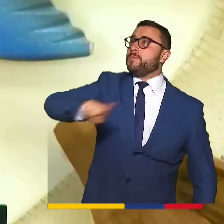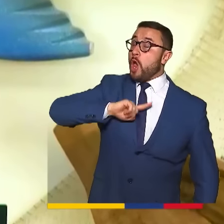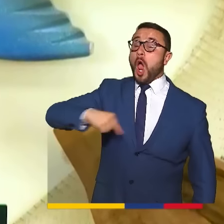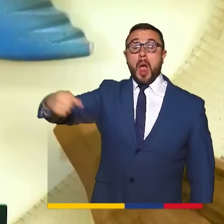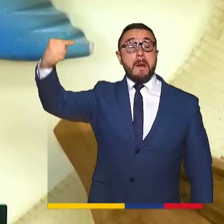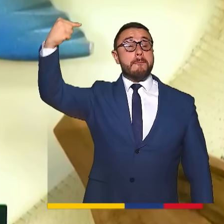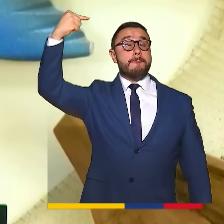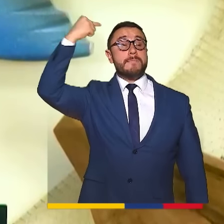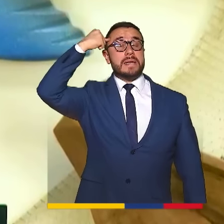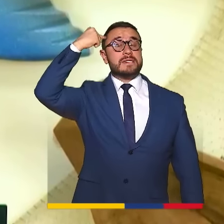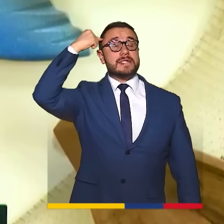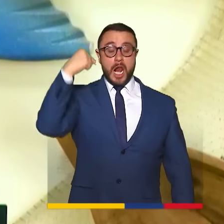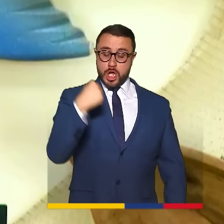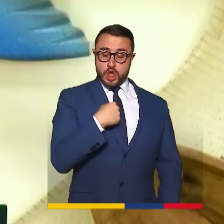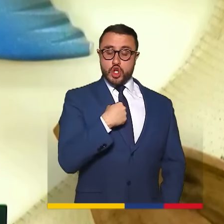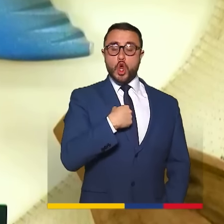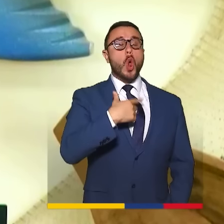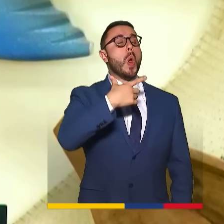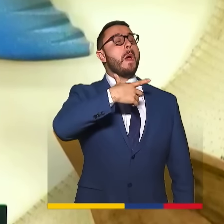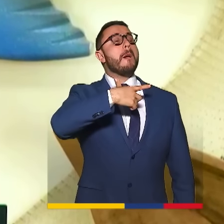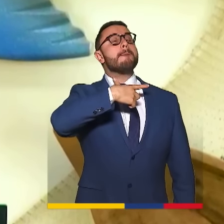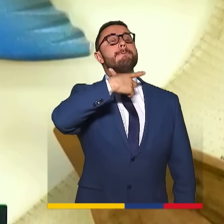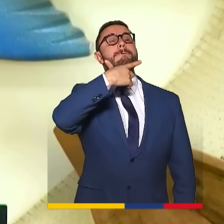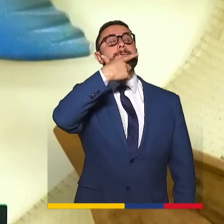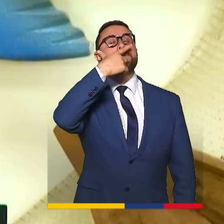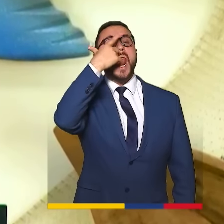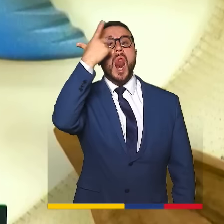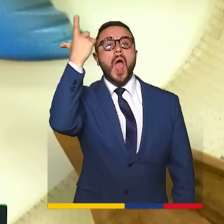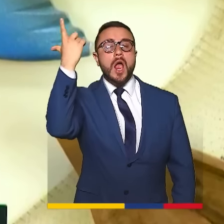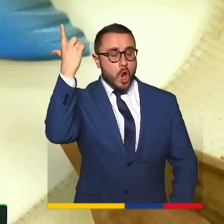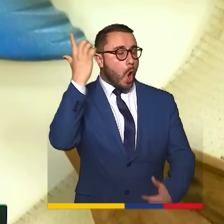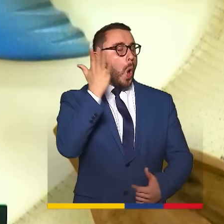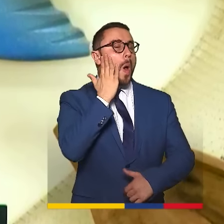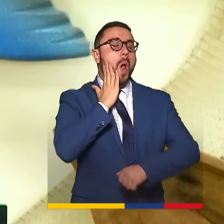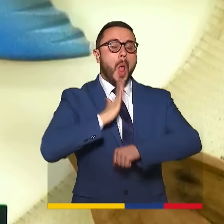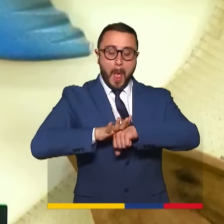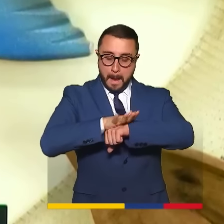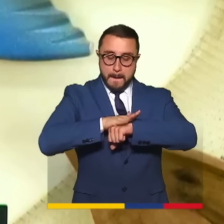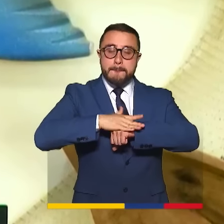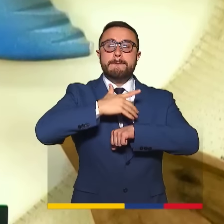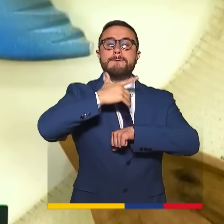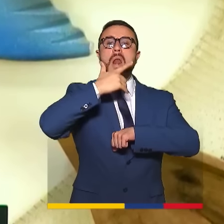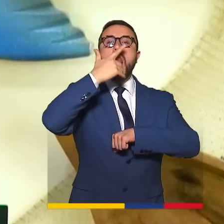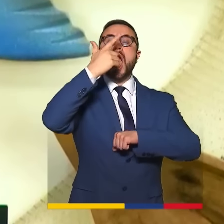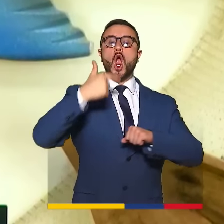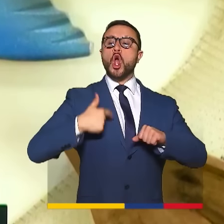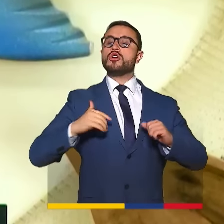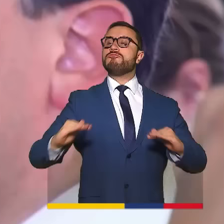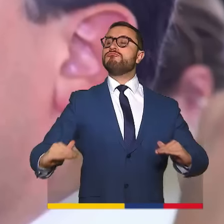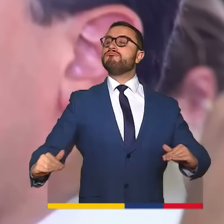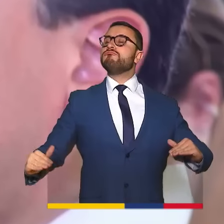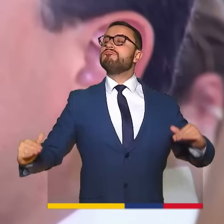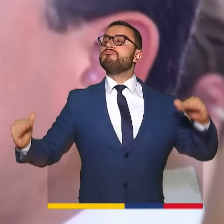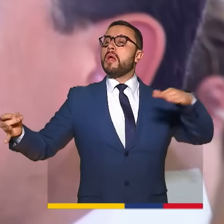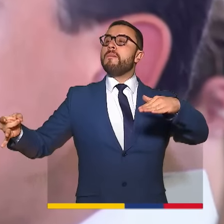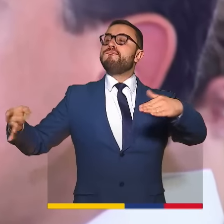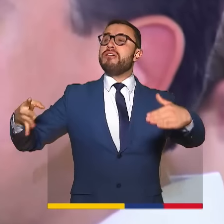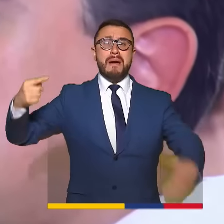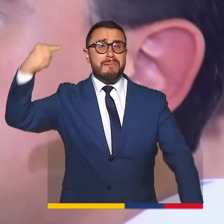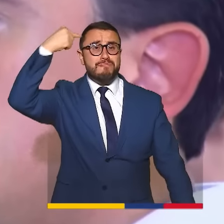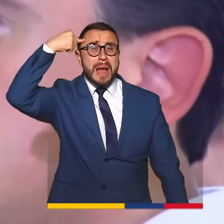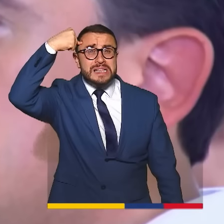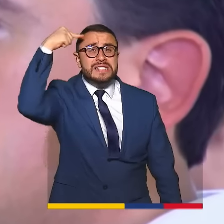de pensar que por tener la piel tersa y blanca eran la raza superior